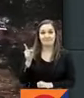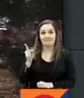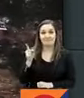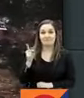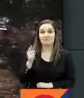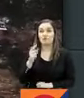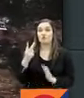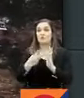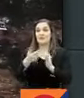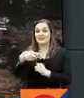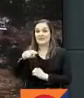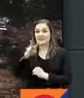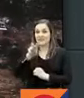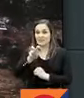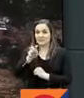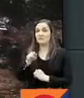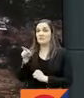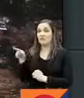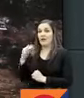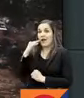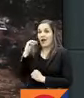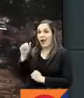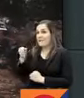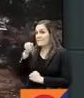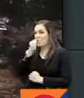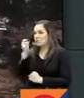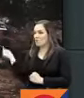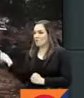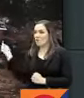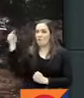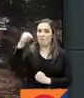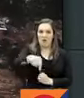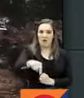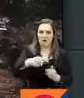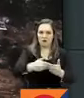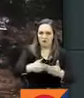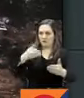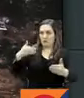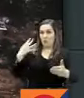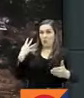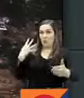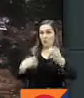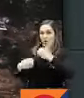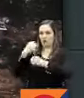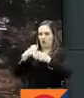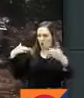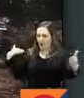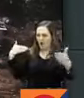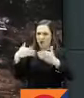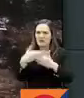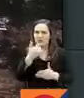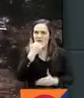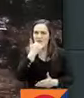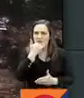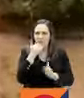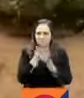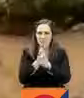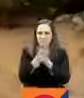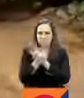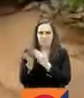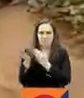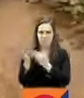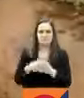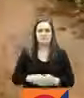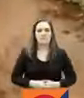Radio Nacional, habló con algunos habitantes del municipio 4 años después de la tragedia y este es su informe.